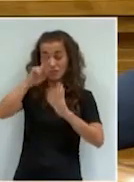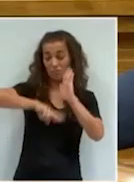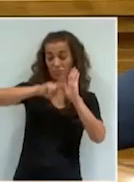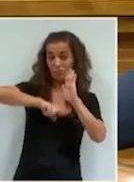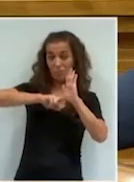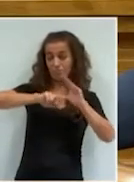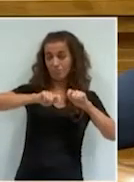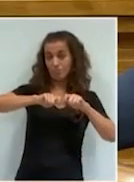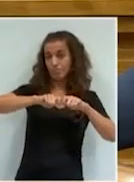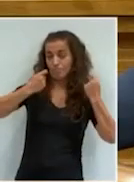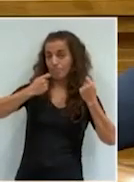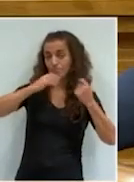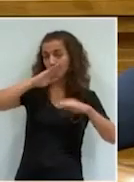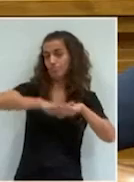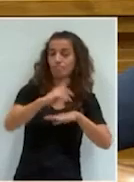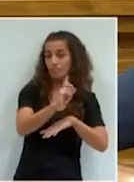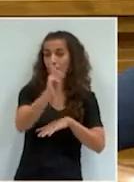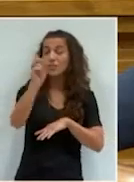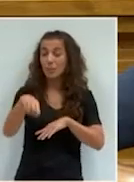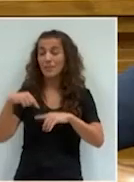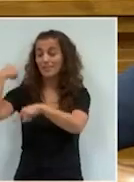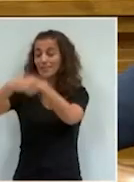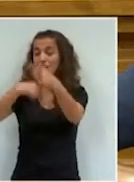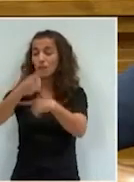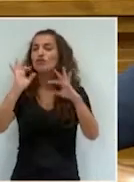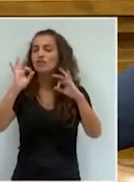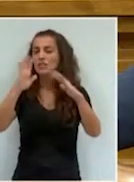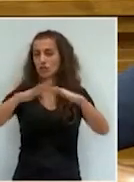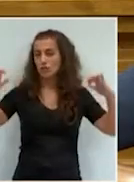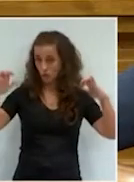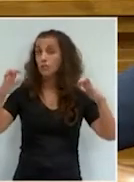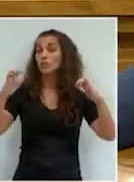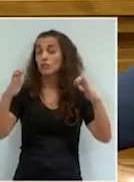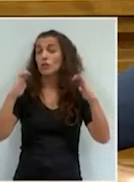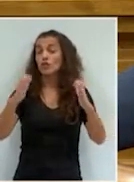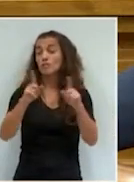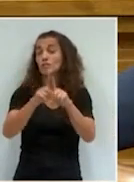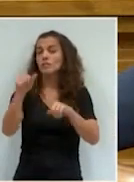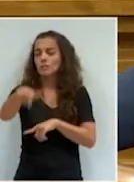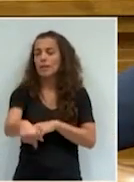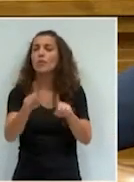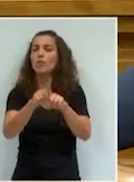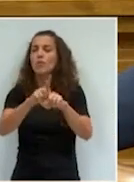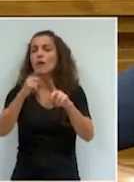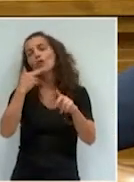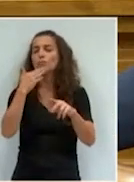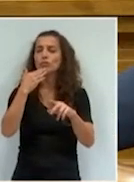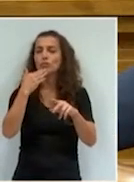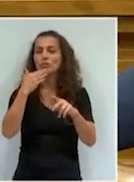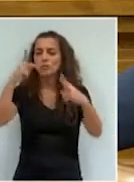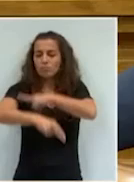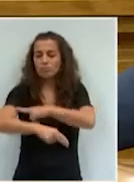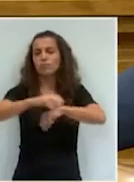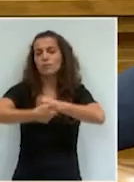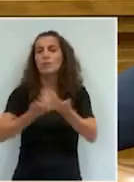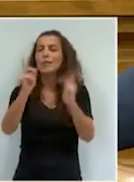aseverado que ha quedado Claro que paj ha mentido Al conjunto de los Castellanos manchegos ya que el 31 de Julio en su declaración institucional garantizaba